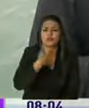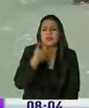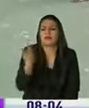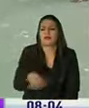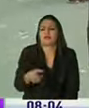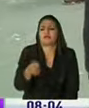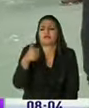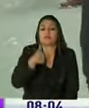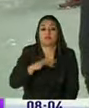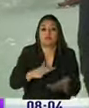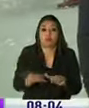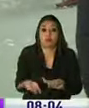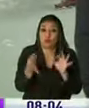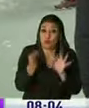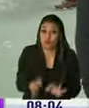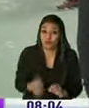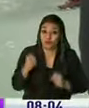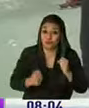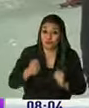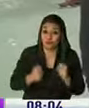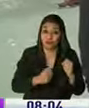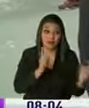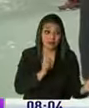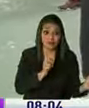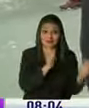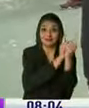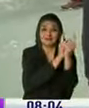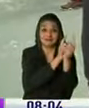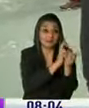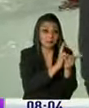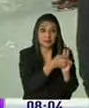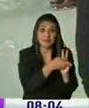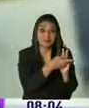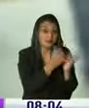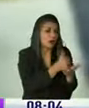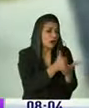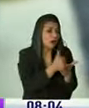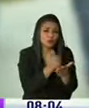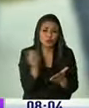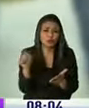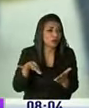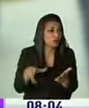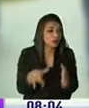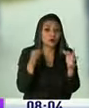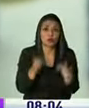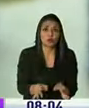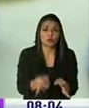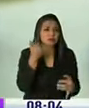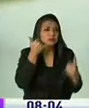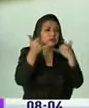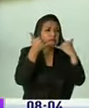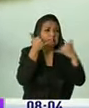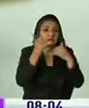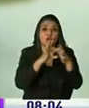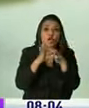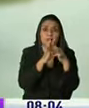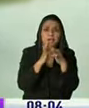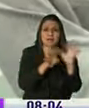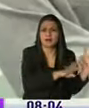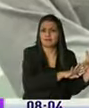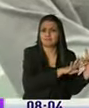mío. Cuando huía de los supuestos delincuentes, se encontró con un vecino que lo ayudó. Una llamada alertó a todos sus compañeros, quienes salieron